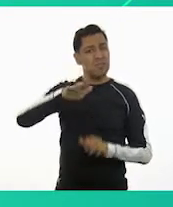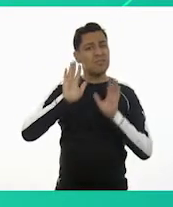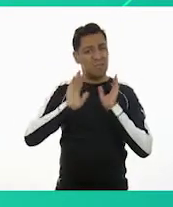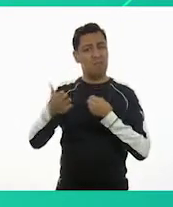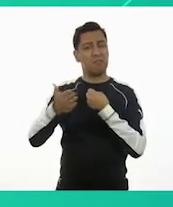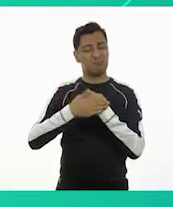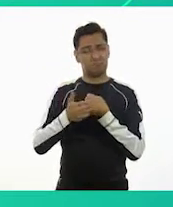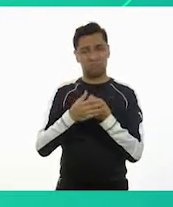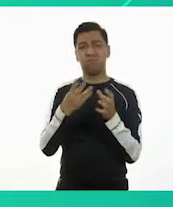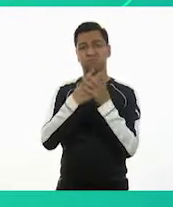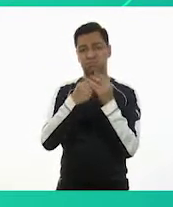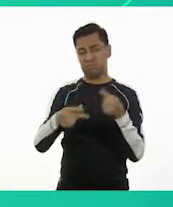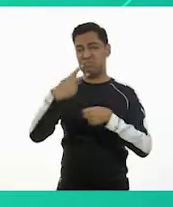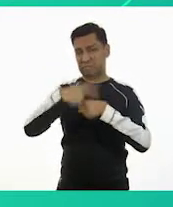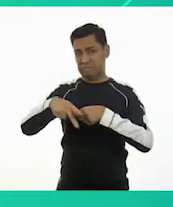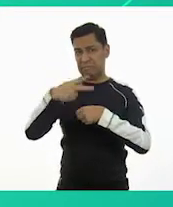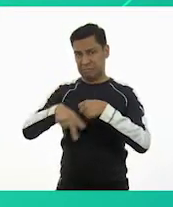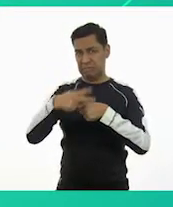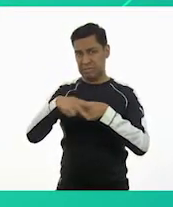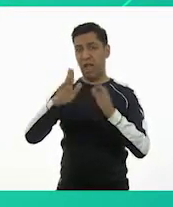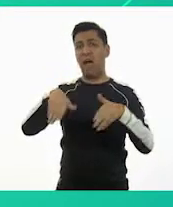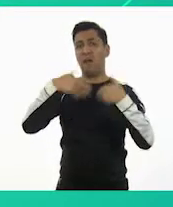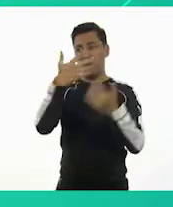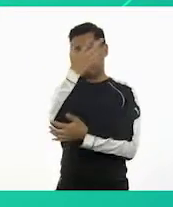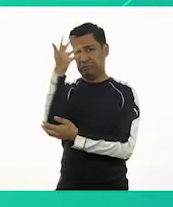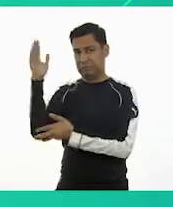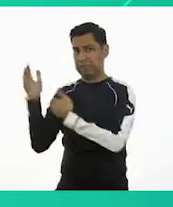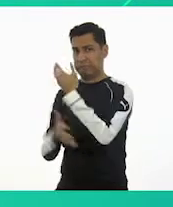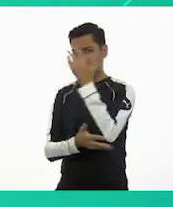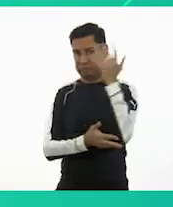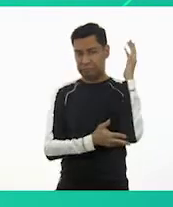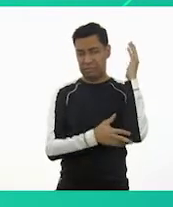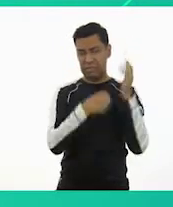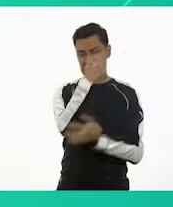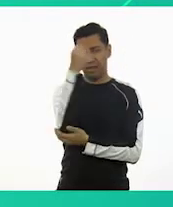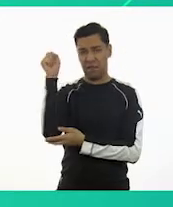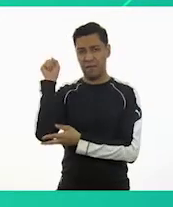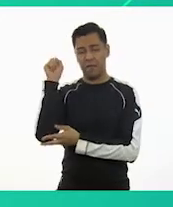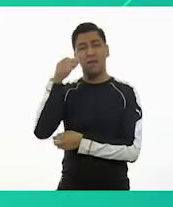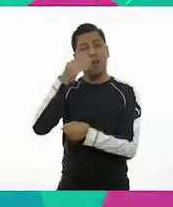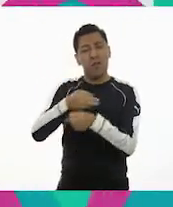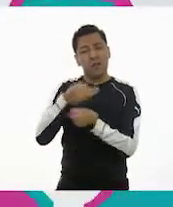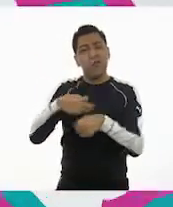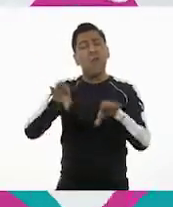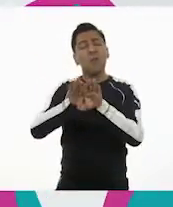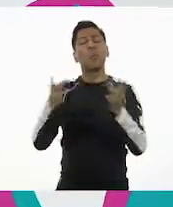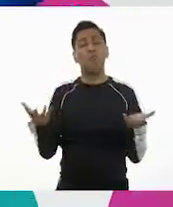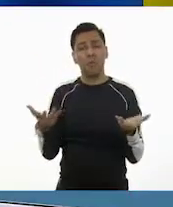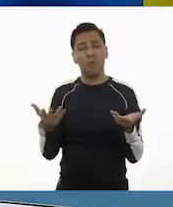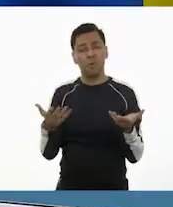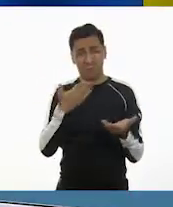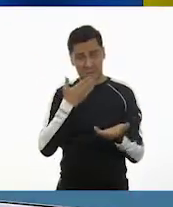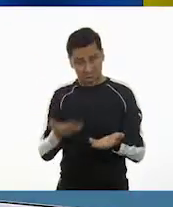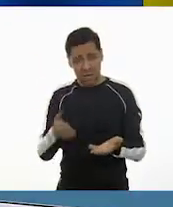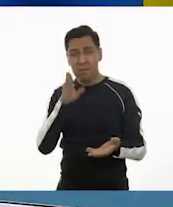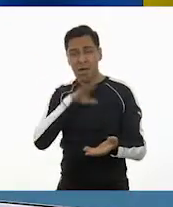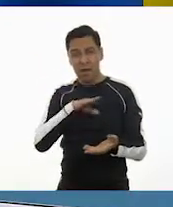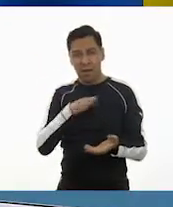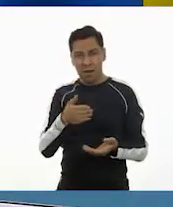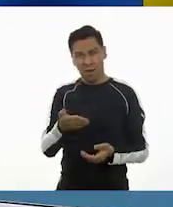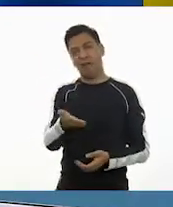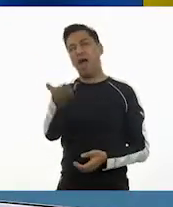extinción en el medio silvestre, pero ahora no sé cuál es la situación actual. Vamos a ver qué pasó